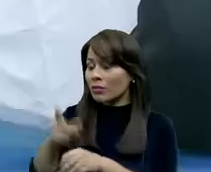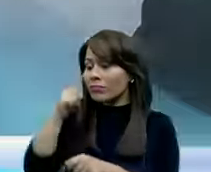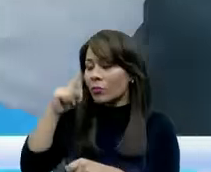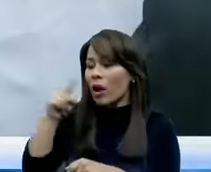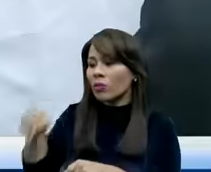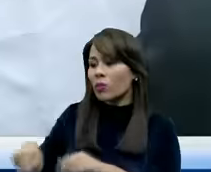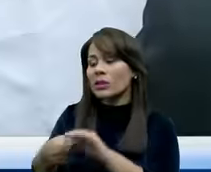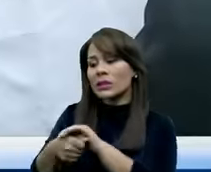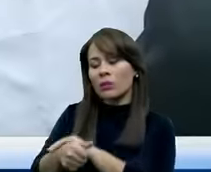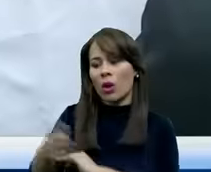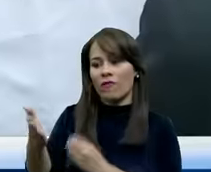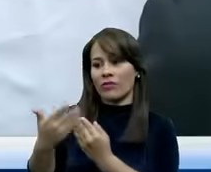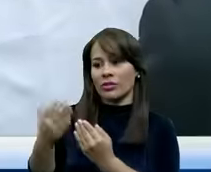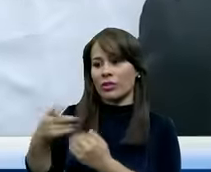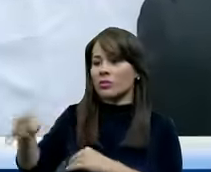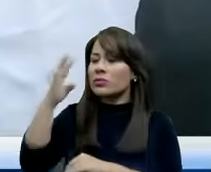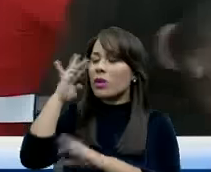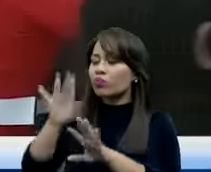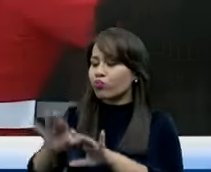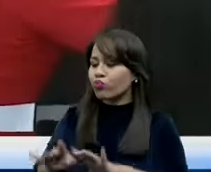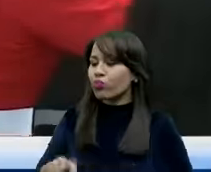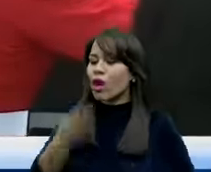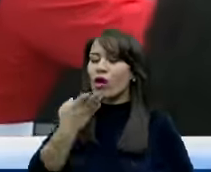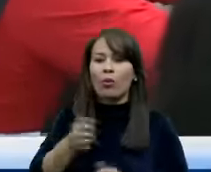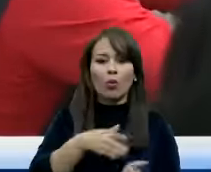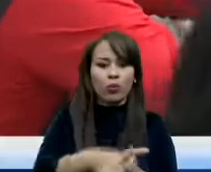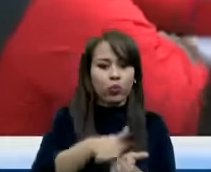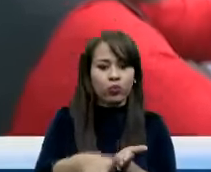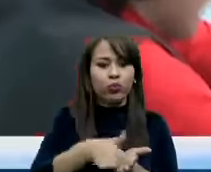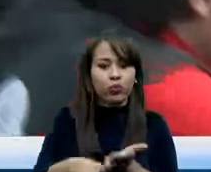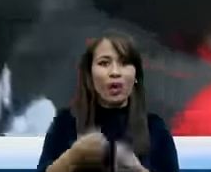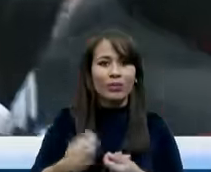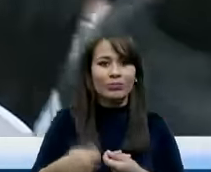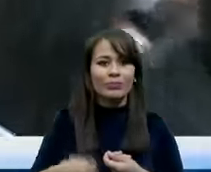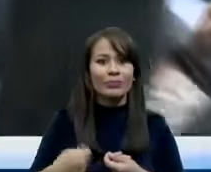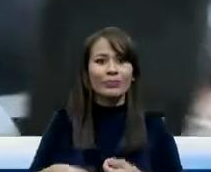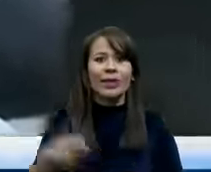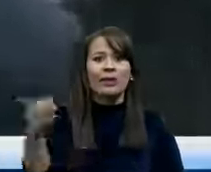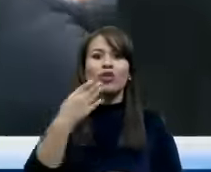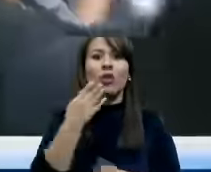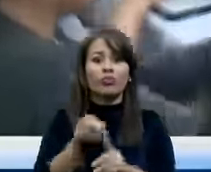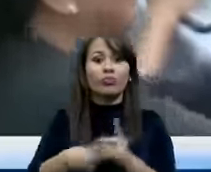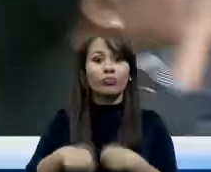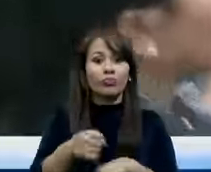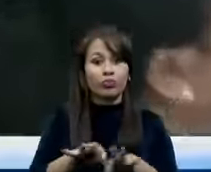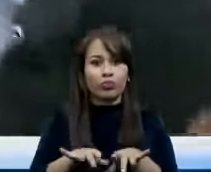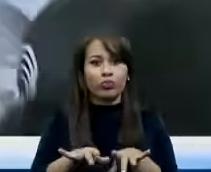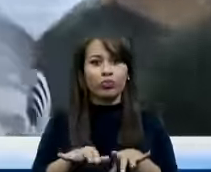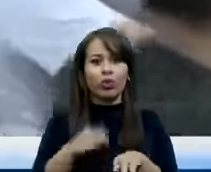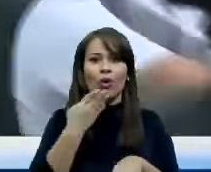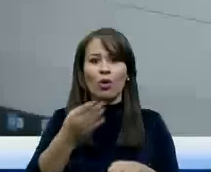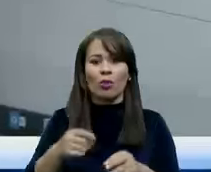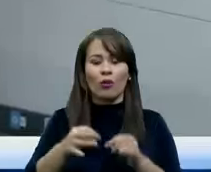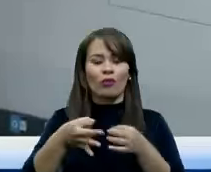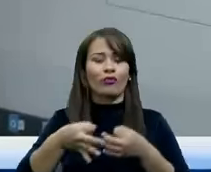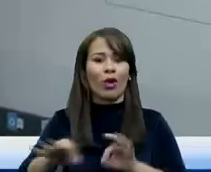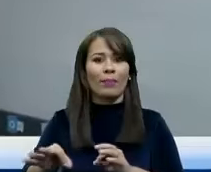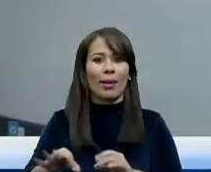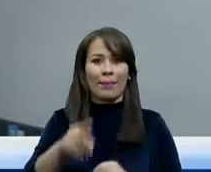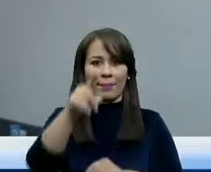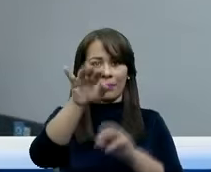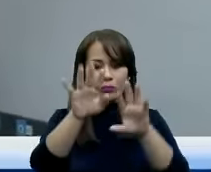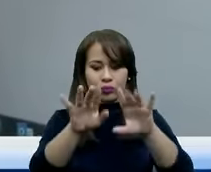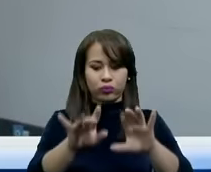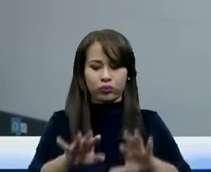elecciones generales de febrero próximo con la Escuela Politécnica Nacional, quien desarrolló un software basado en un complejo modelo matemático